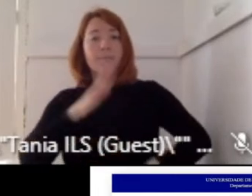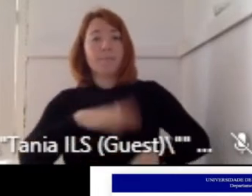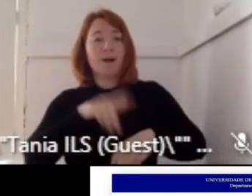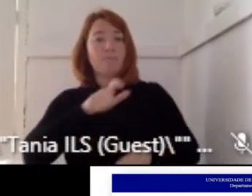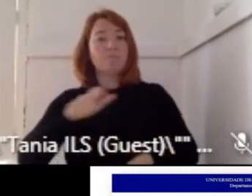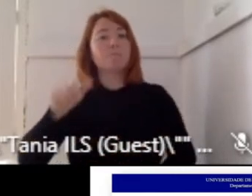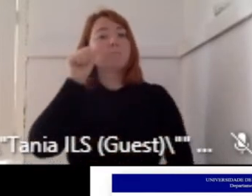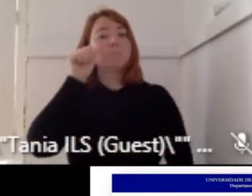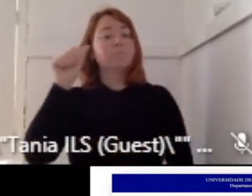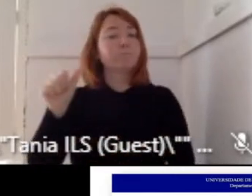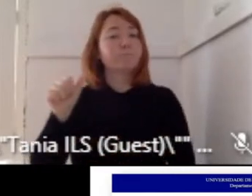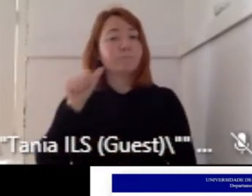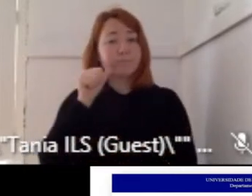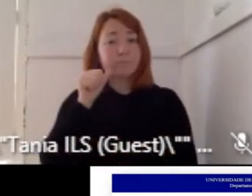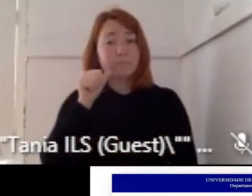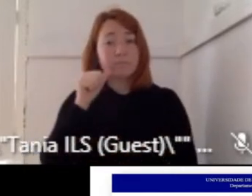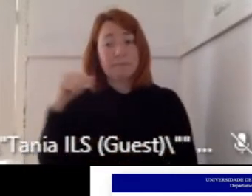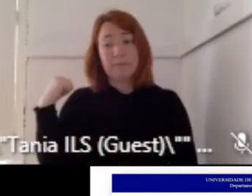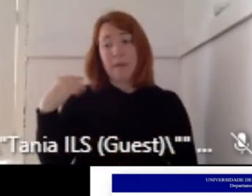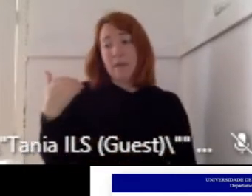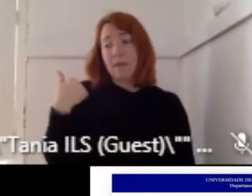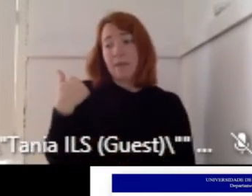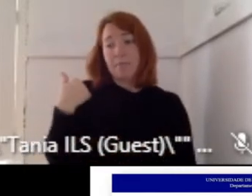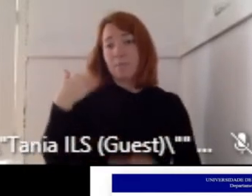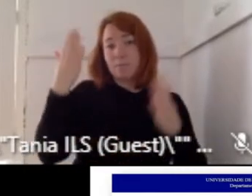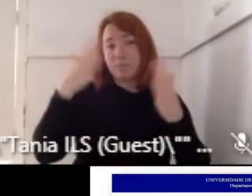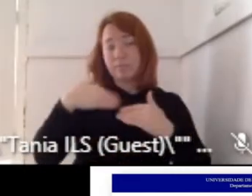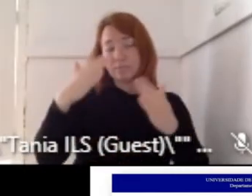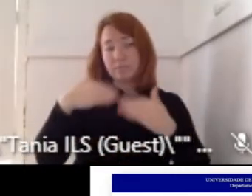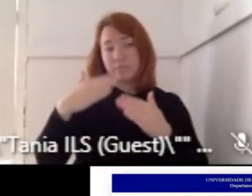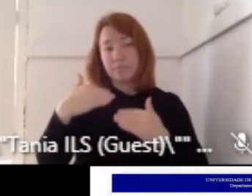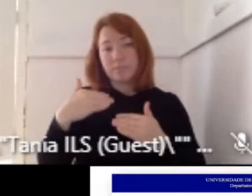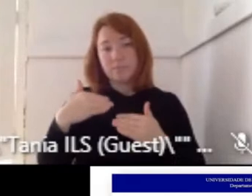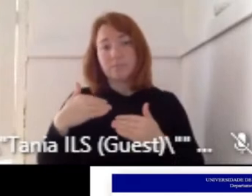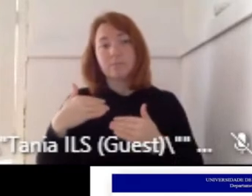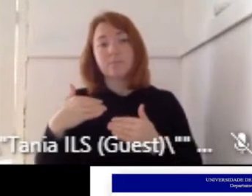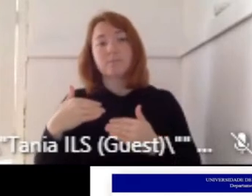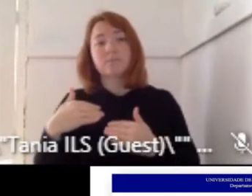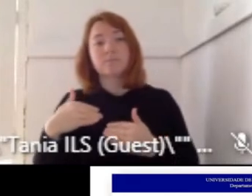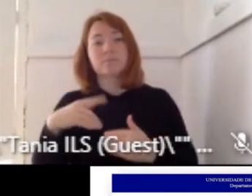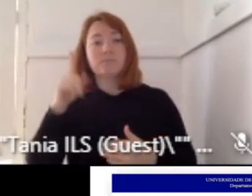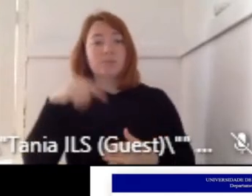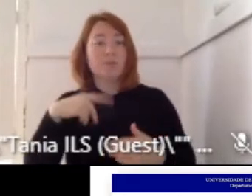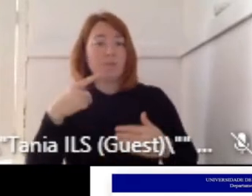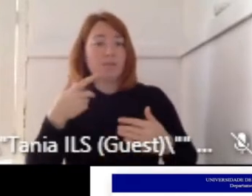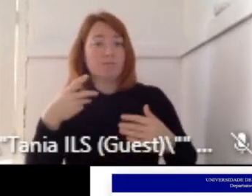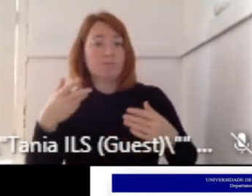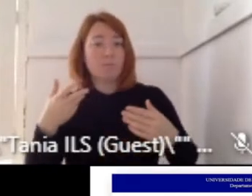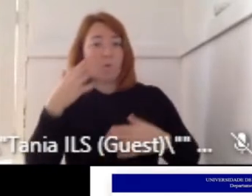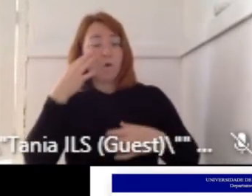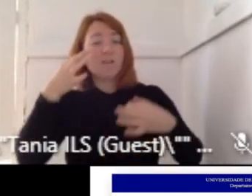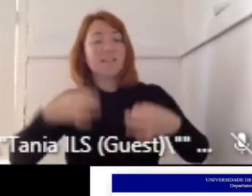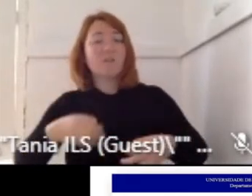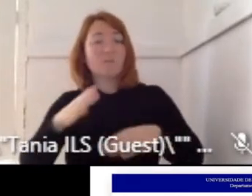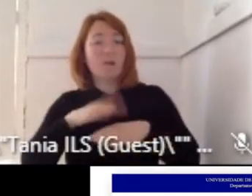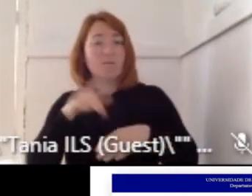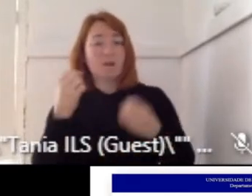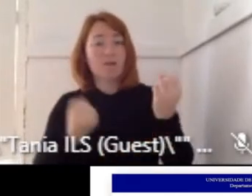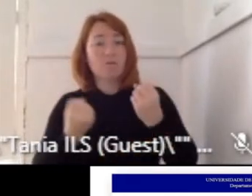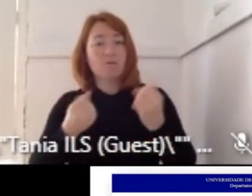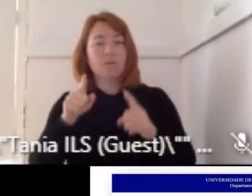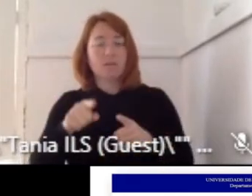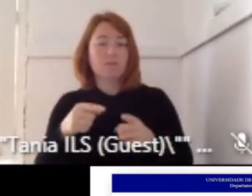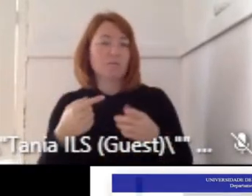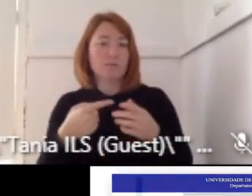que no existían hasta hace poco, o de cómo Volvo considera que la seguridad de los coches es sexista, en este artículo publicado en El País.